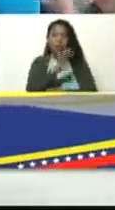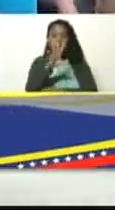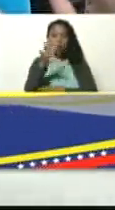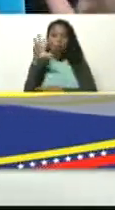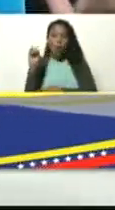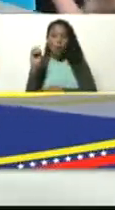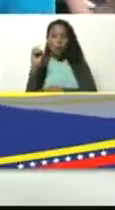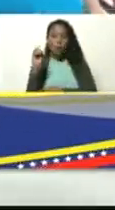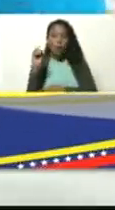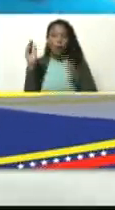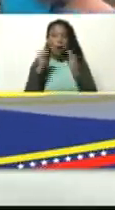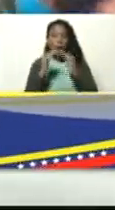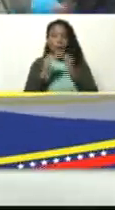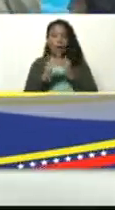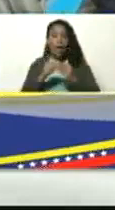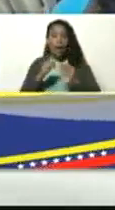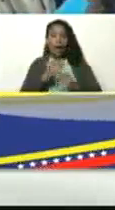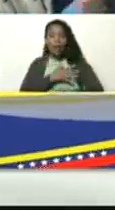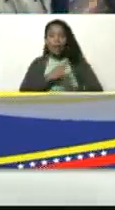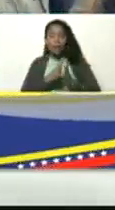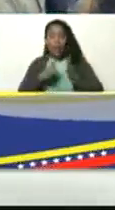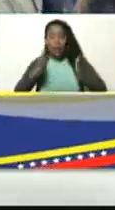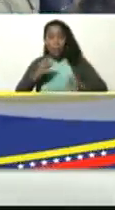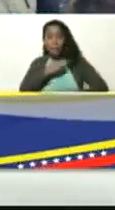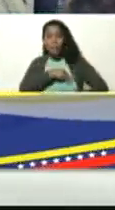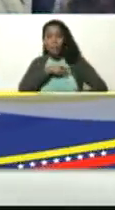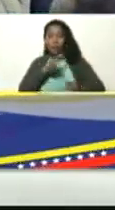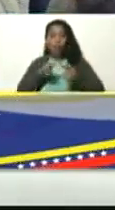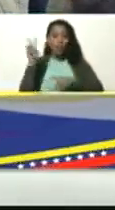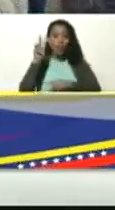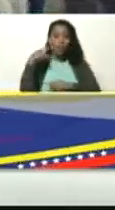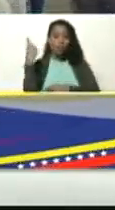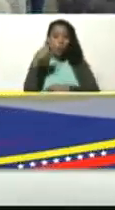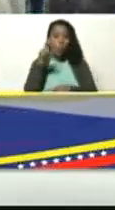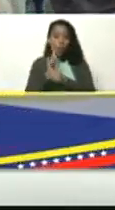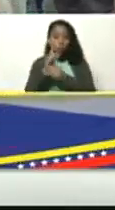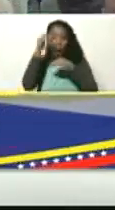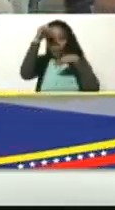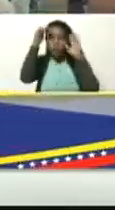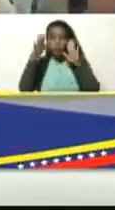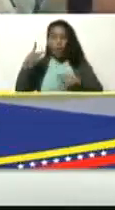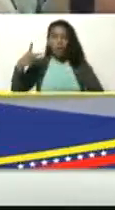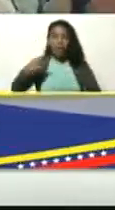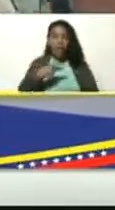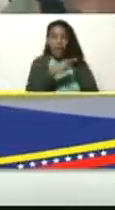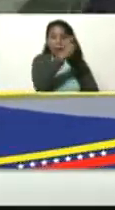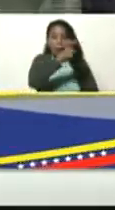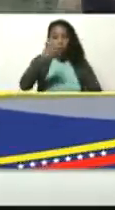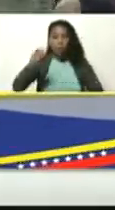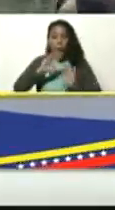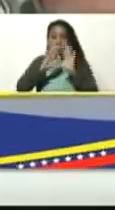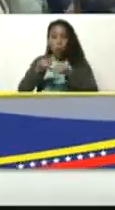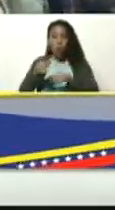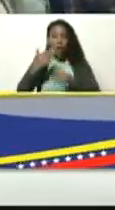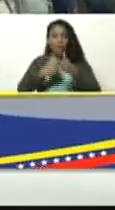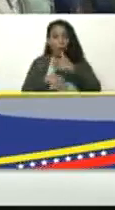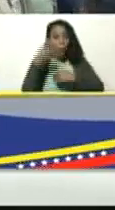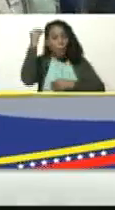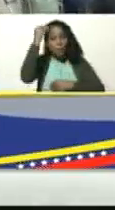450 viviendas de la Gran Misión Vivienda Venezuela solo para Tejería. Y vamos pensando en un